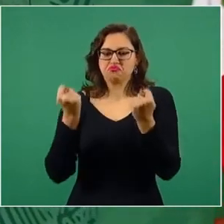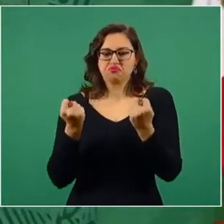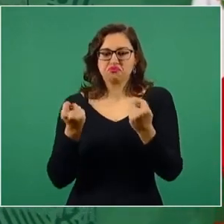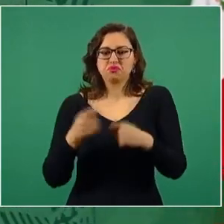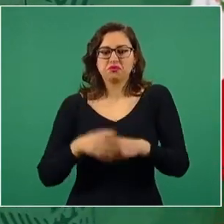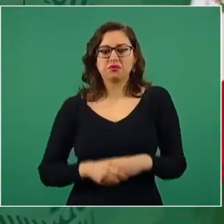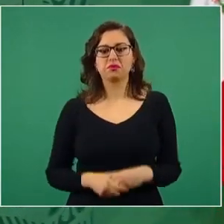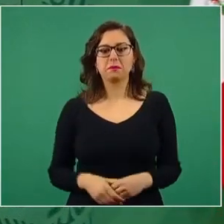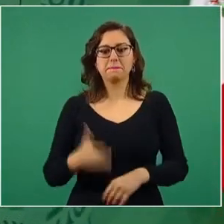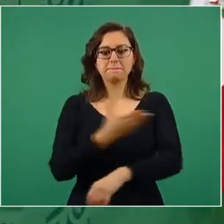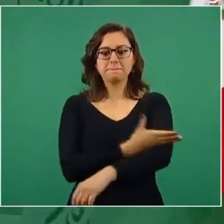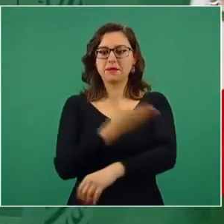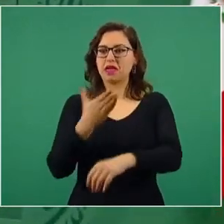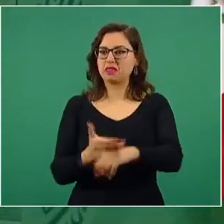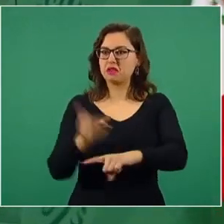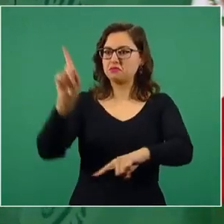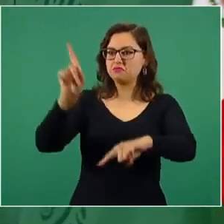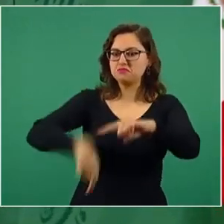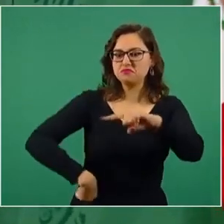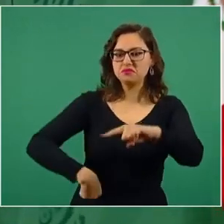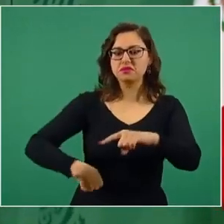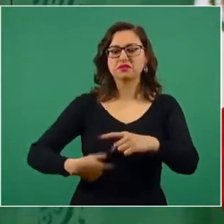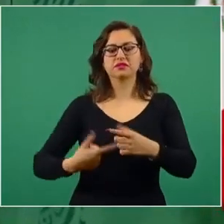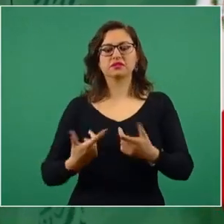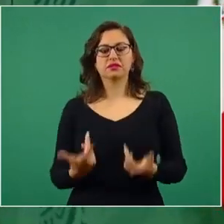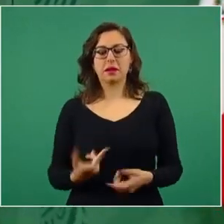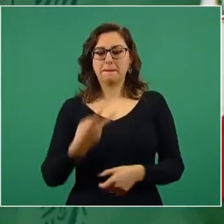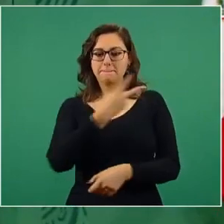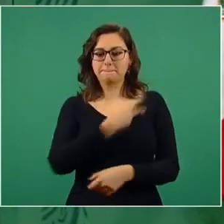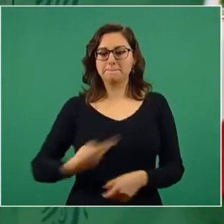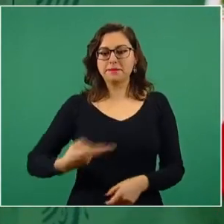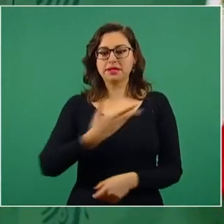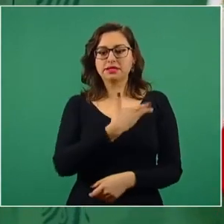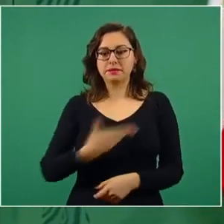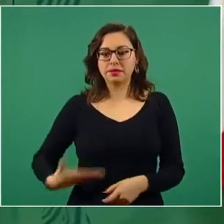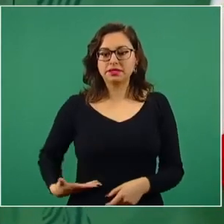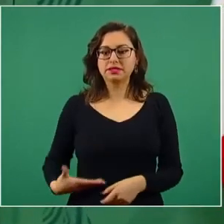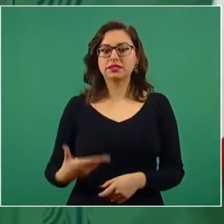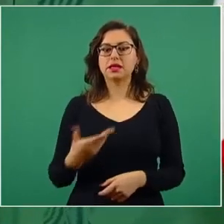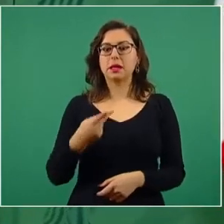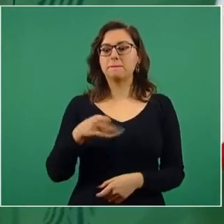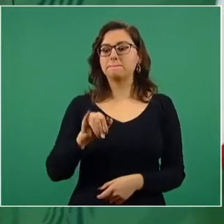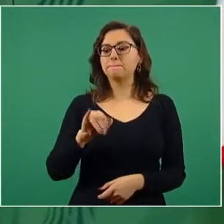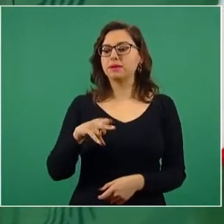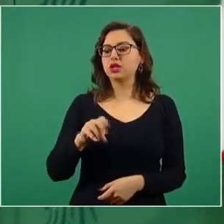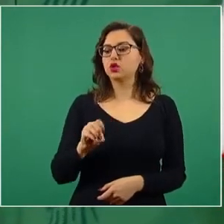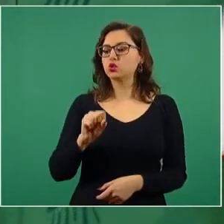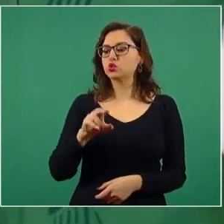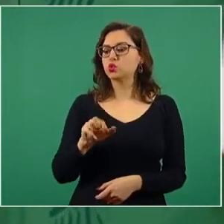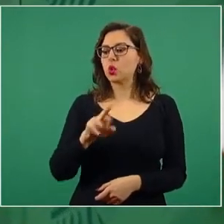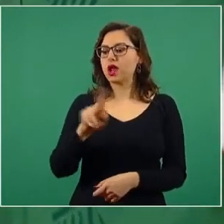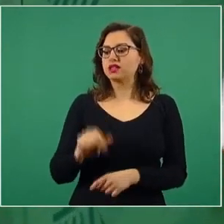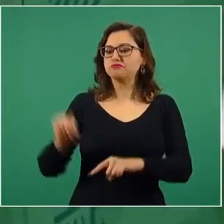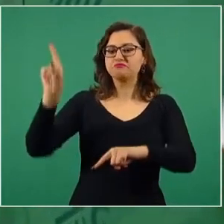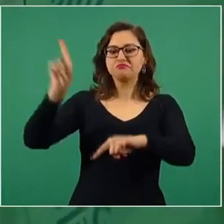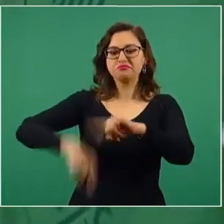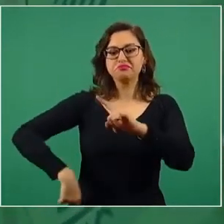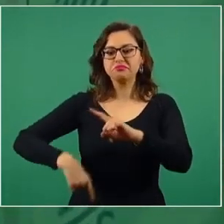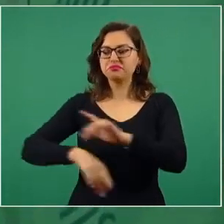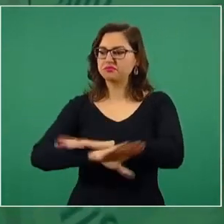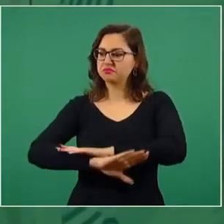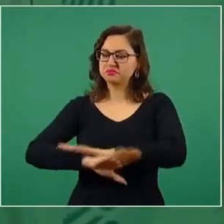destituye al presidente Madero, destituye al vicepresidente Pino Suárez y